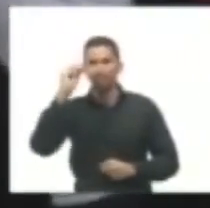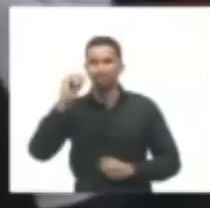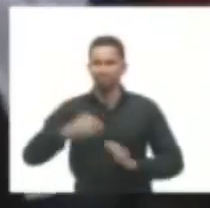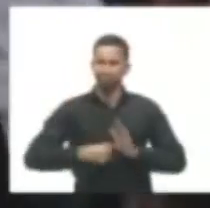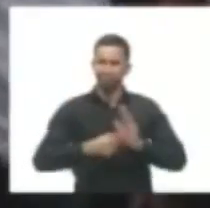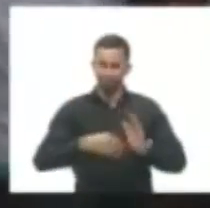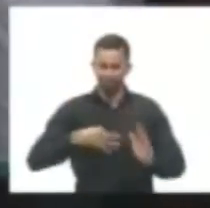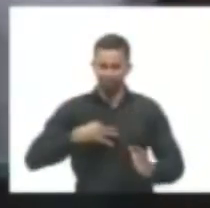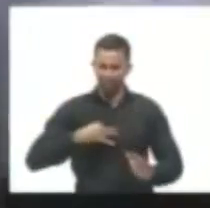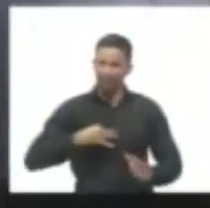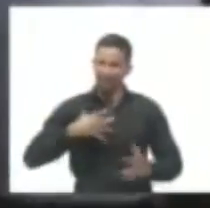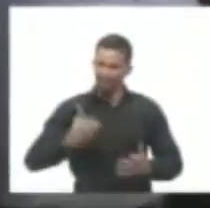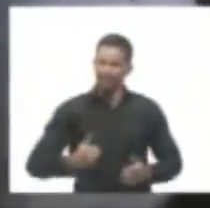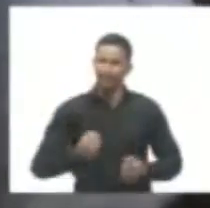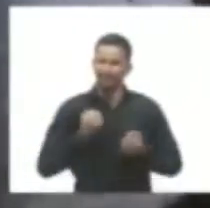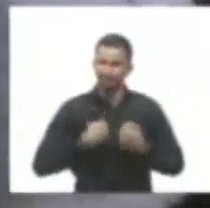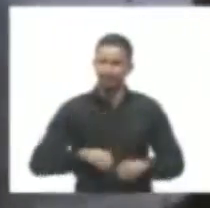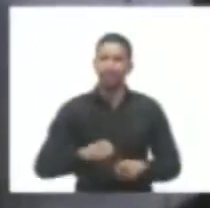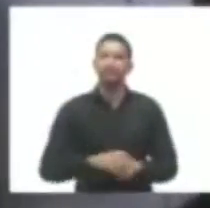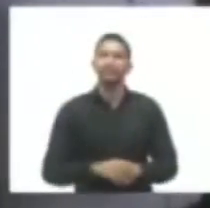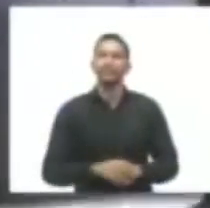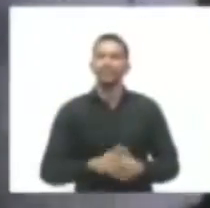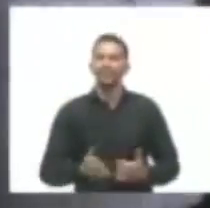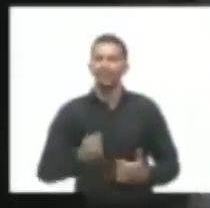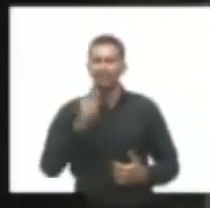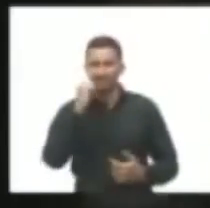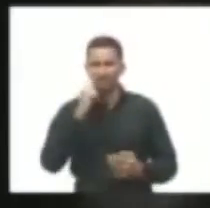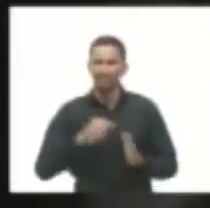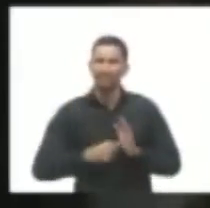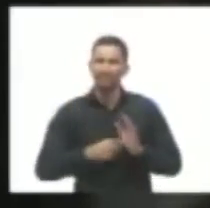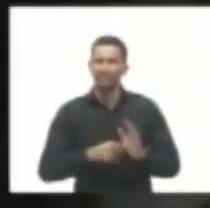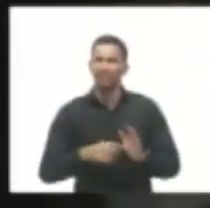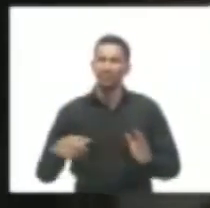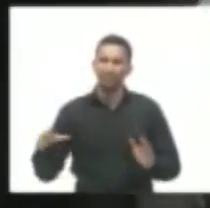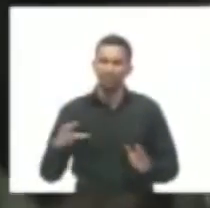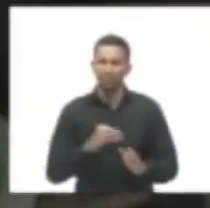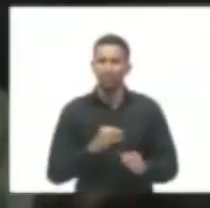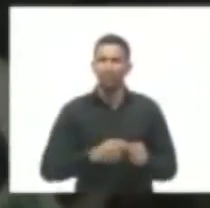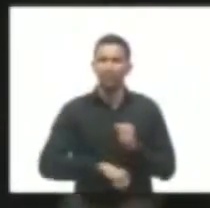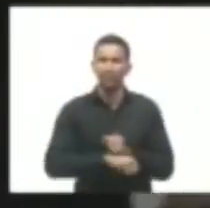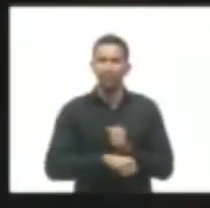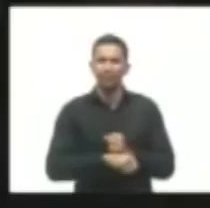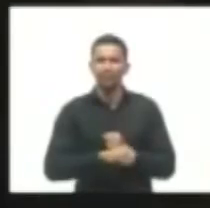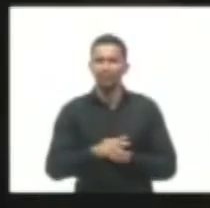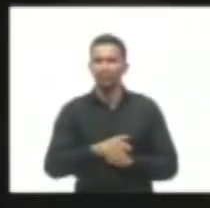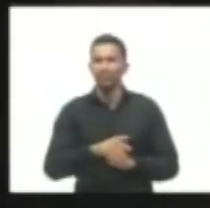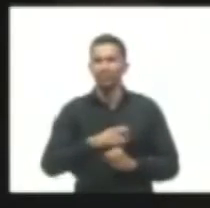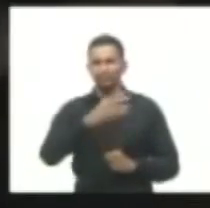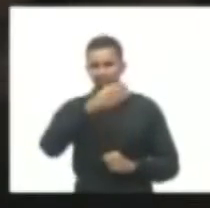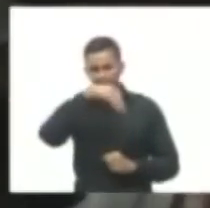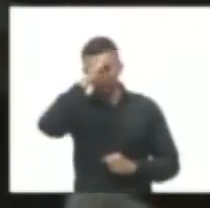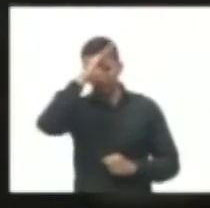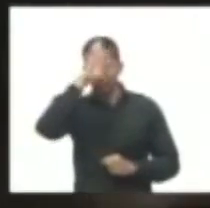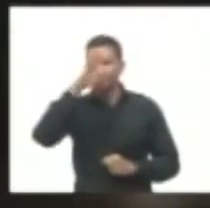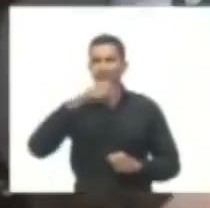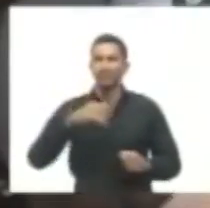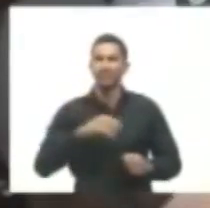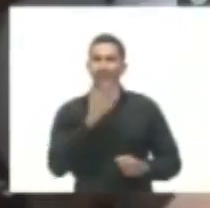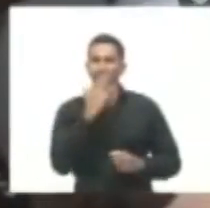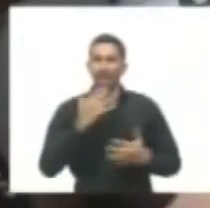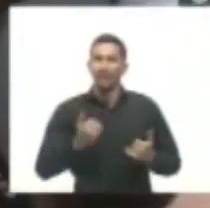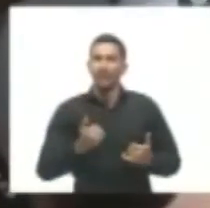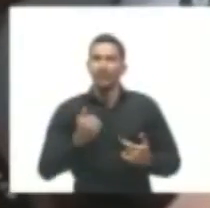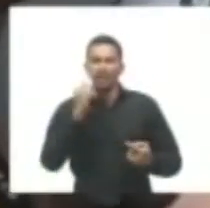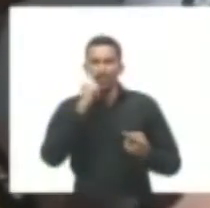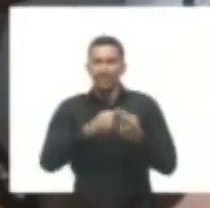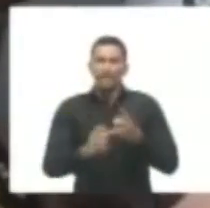esta tripleta manifestó estar dispuesta a dar todo para lograr que este año el equipo de la tierra del Cacique Upar se corone campeón del torneo de ascenso.